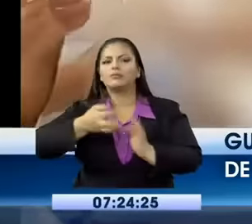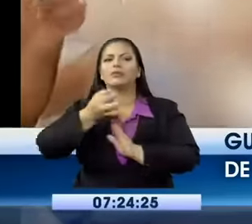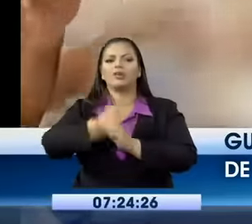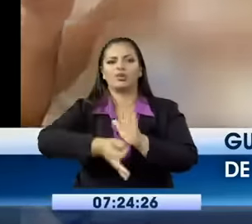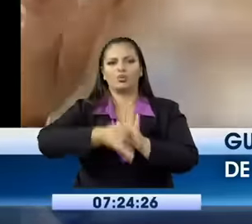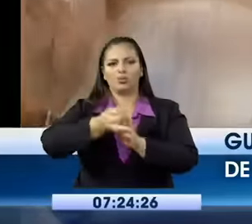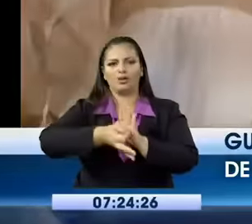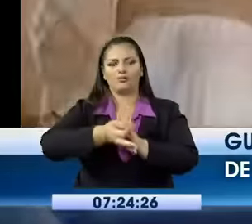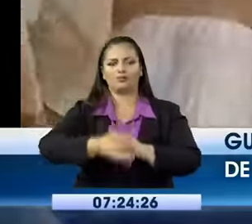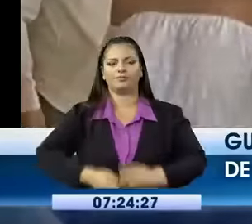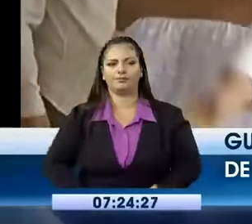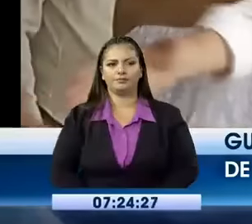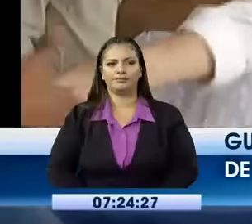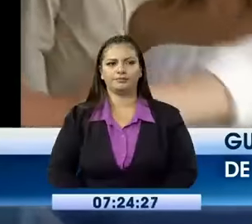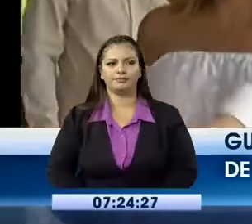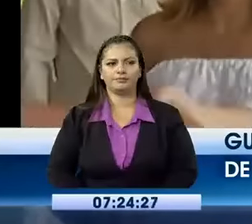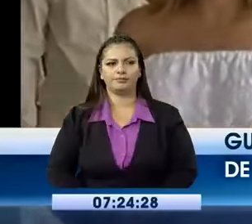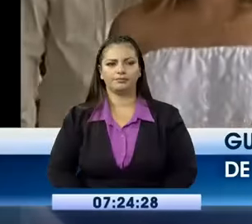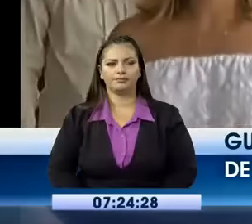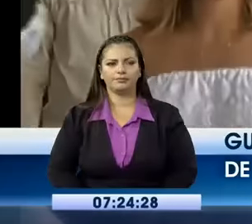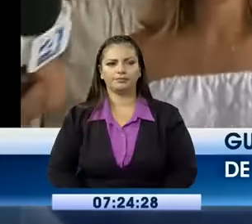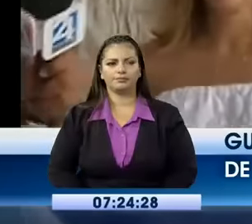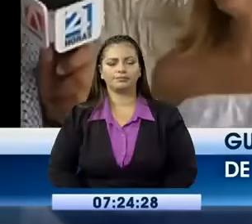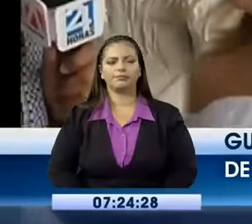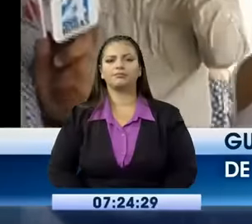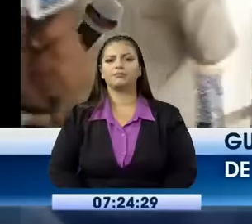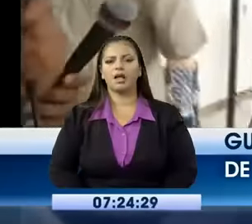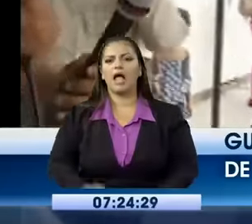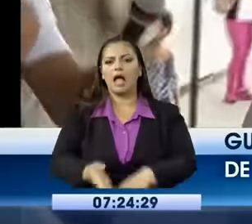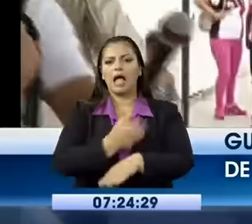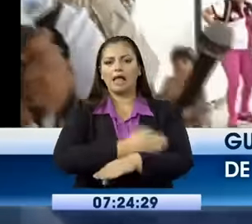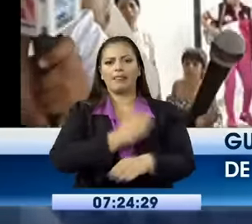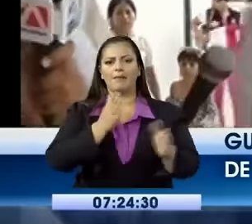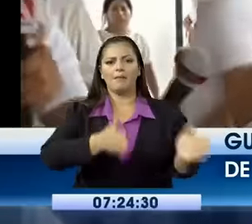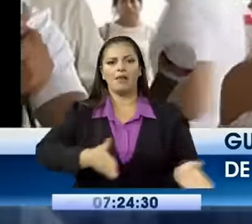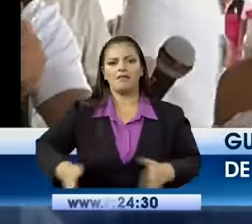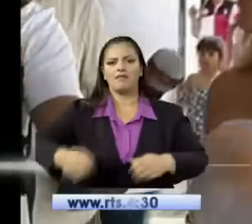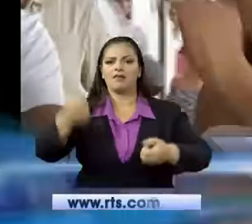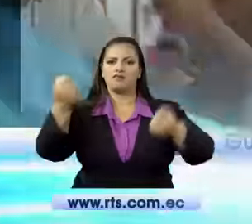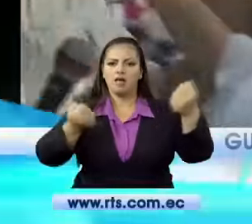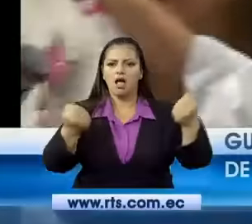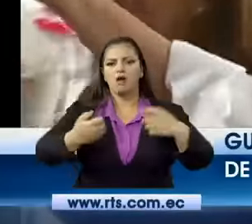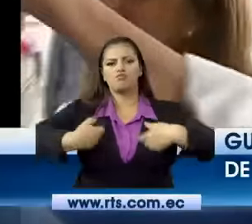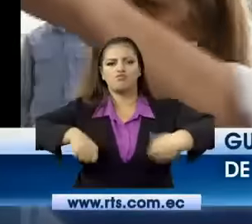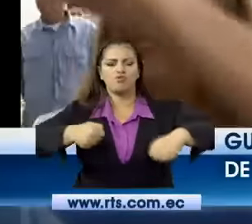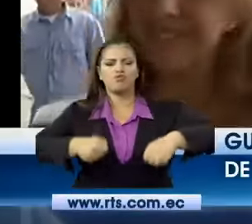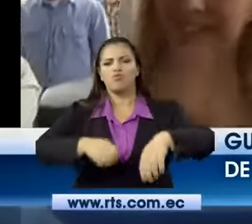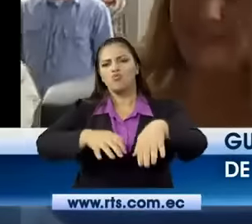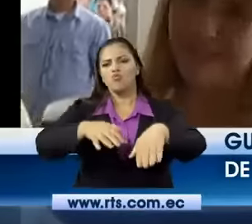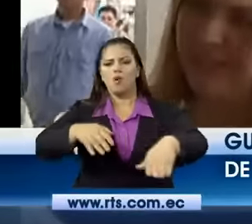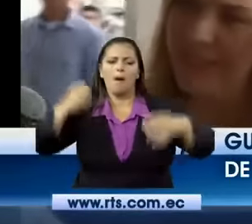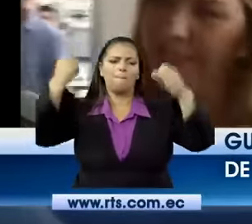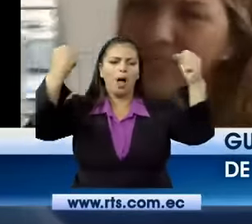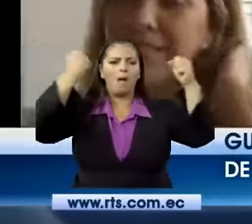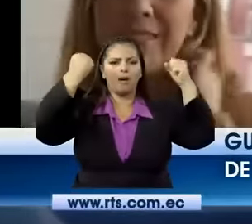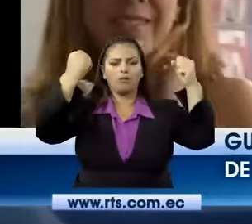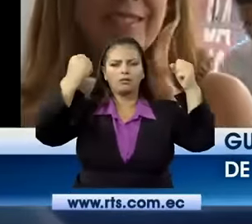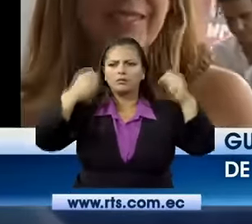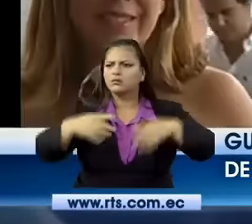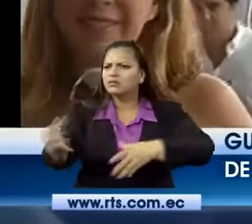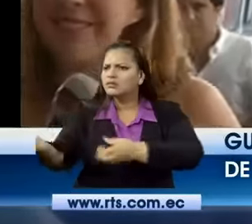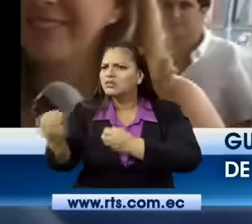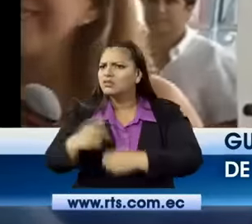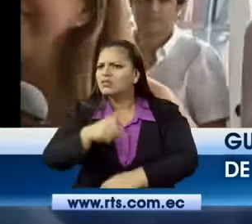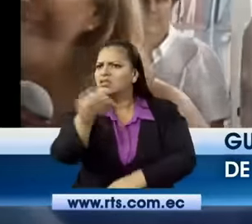Durán adicional a esto tenían previsto hacer una caravana actividad que se vio suspendida debido al accidente de tránsito